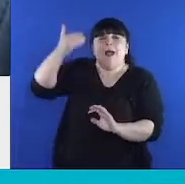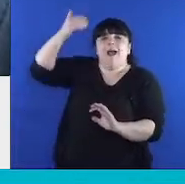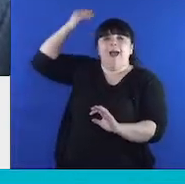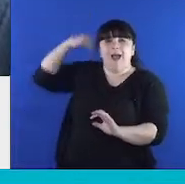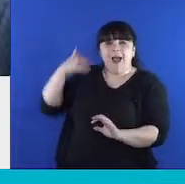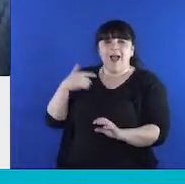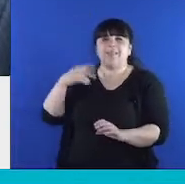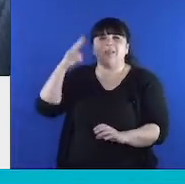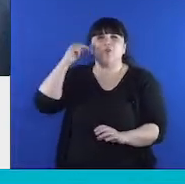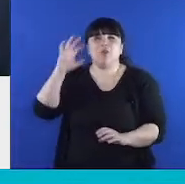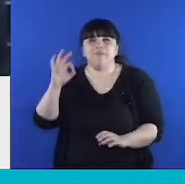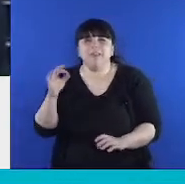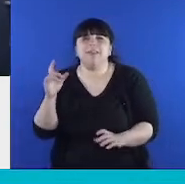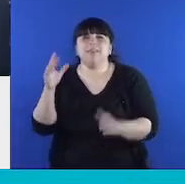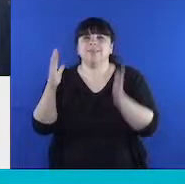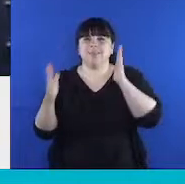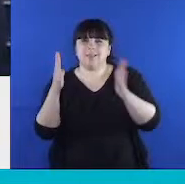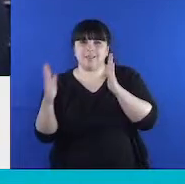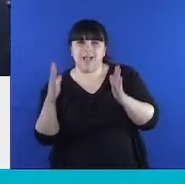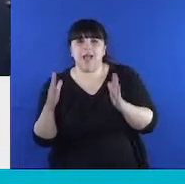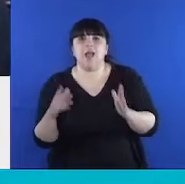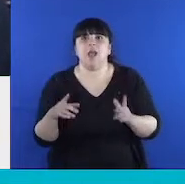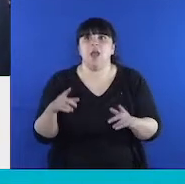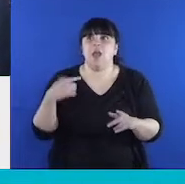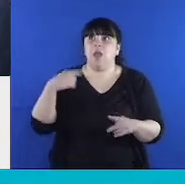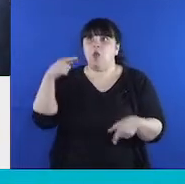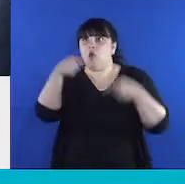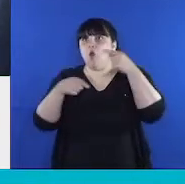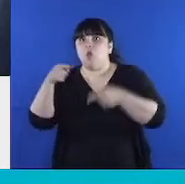después sucedieron y que no es necesario ni siquiera explicarlas.